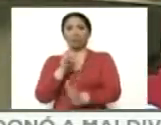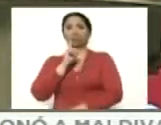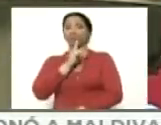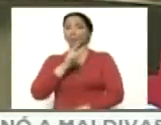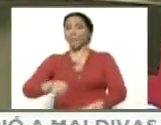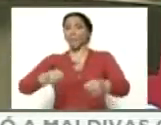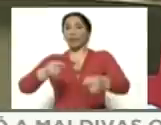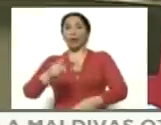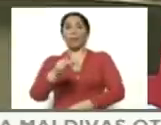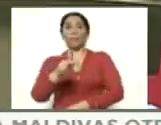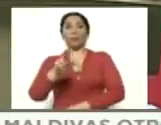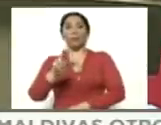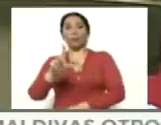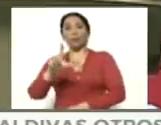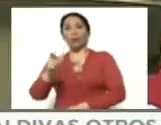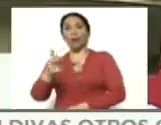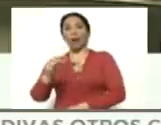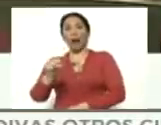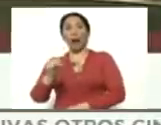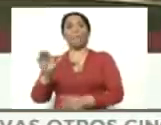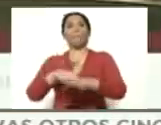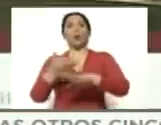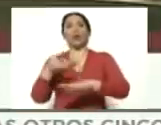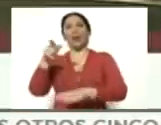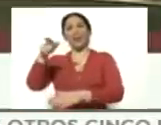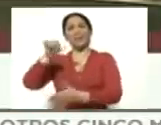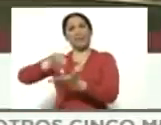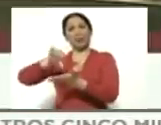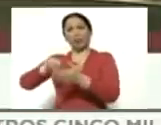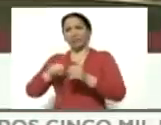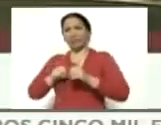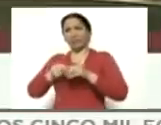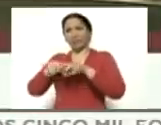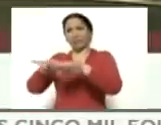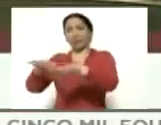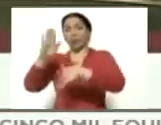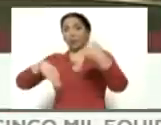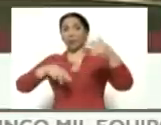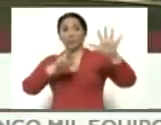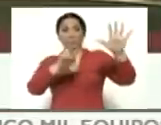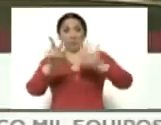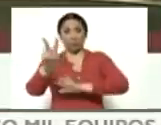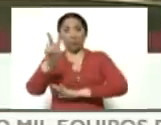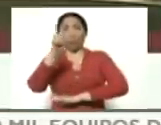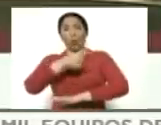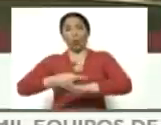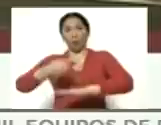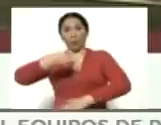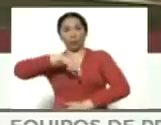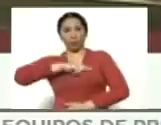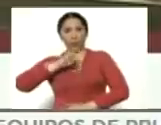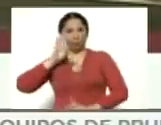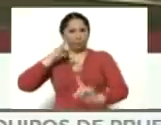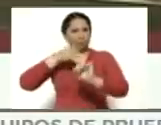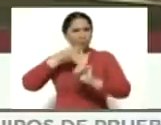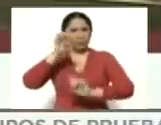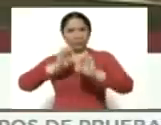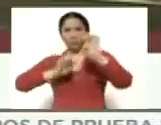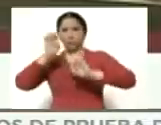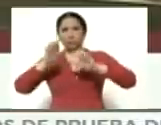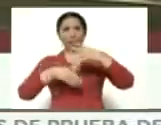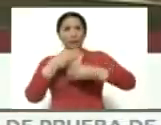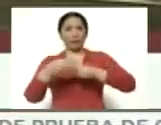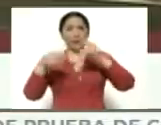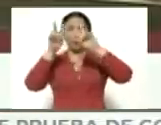mercado de las pulgas, porque se presentó un foco allí en las últimas 72 horas y por eso estamos evaluando y haciendo